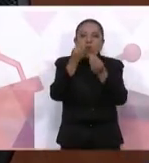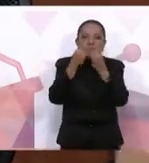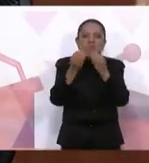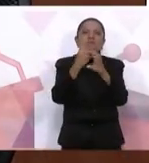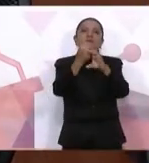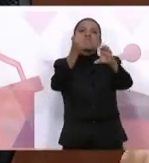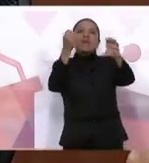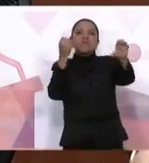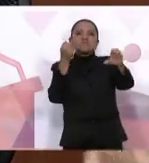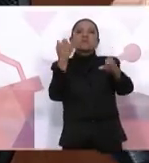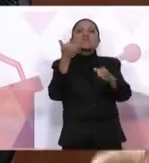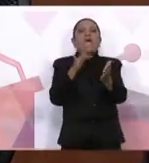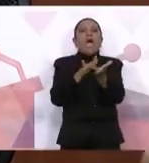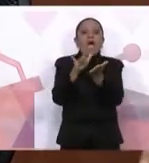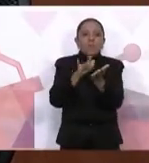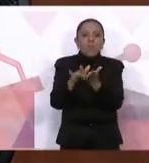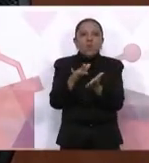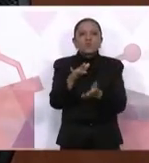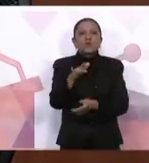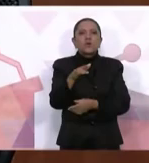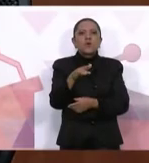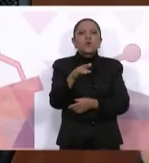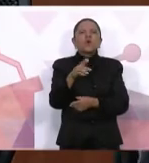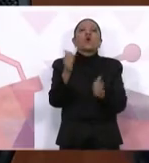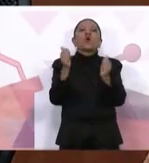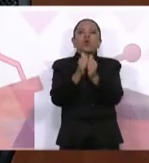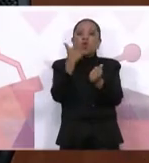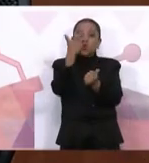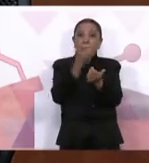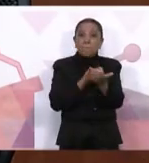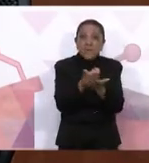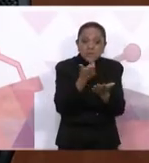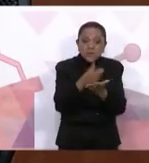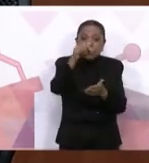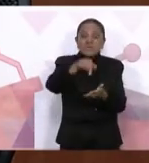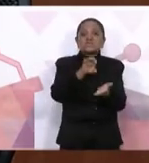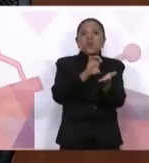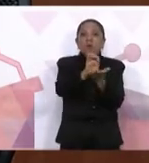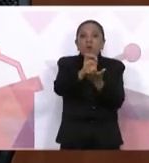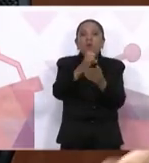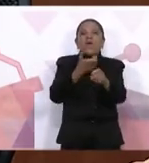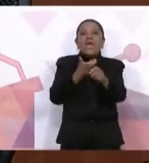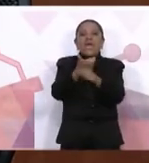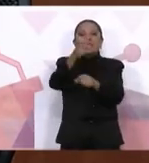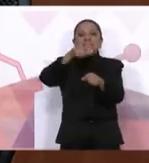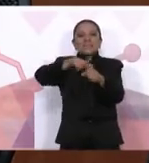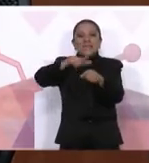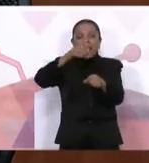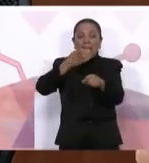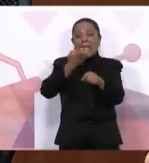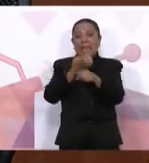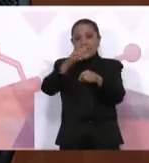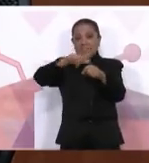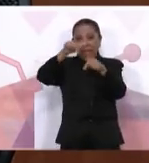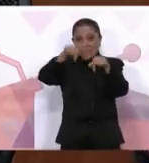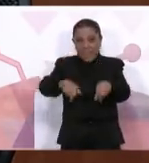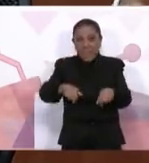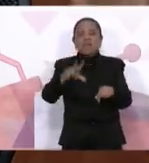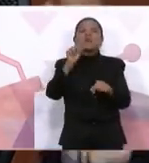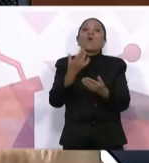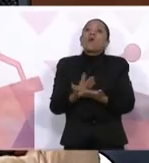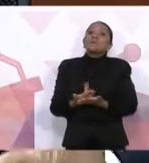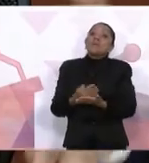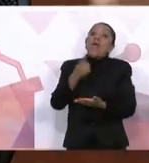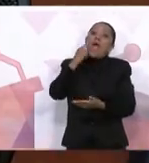apoyo precisamente con un presupuesto estatal para que depende del estado y no estar sujeto a lo que pueda pasar en un futuro que el